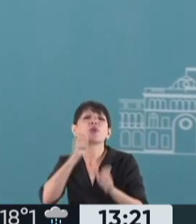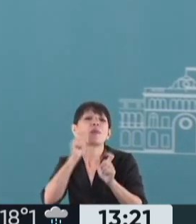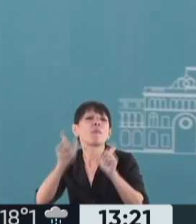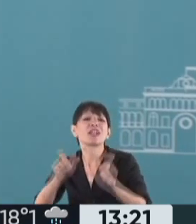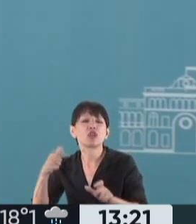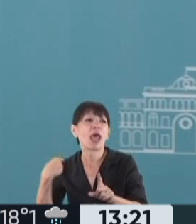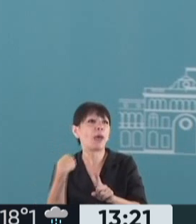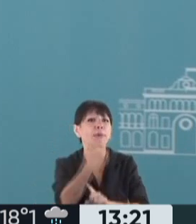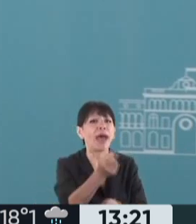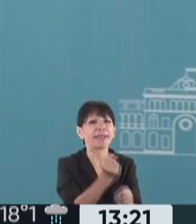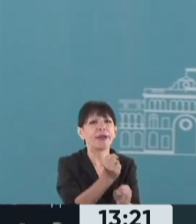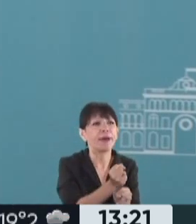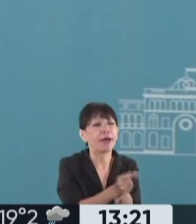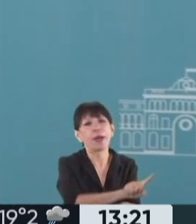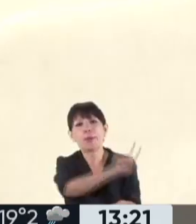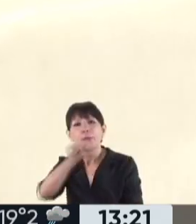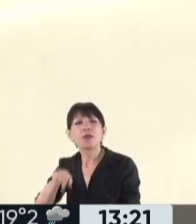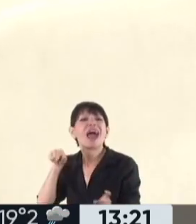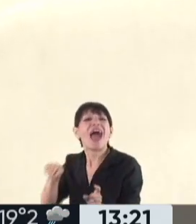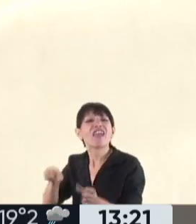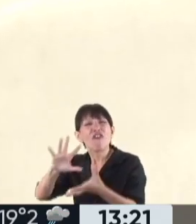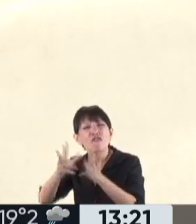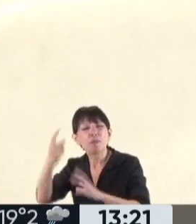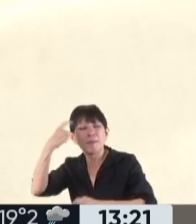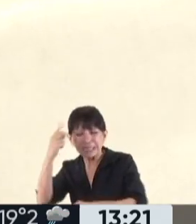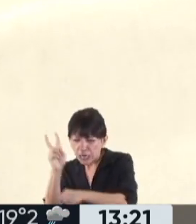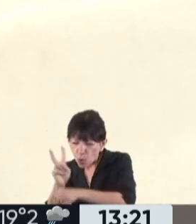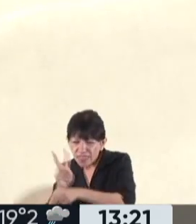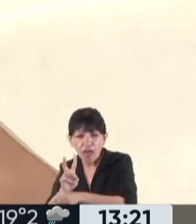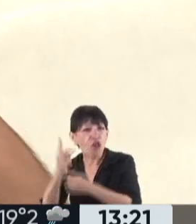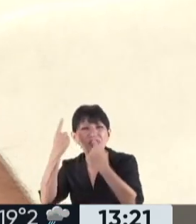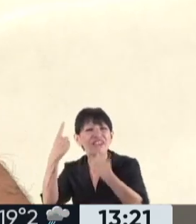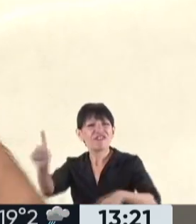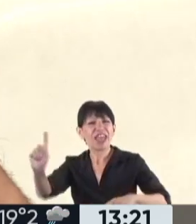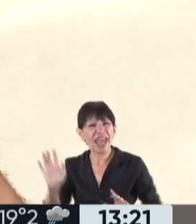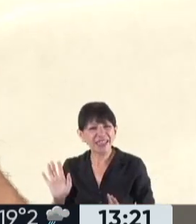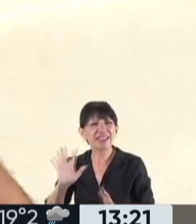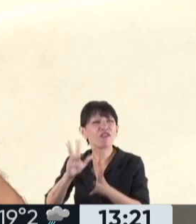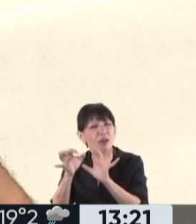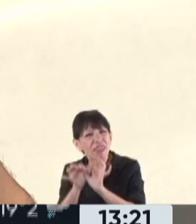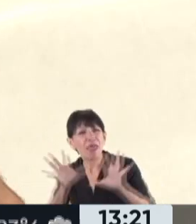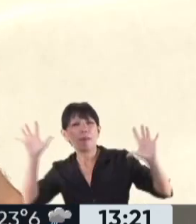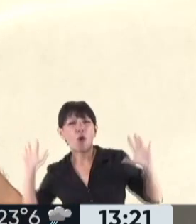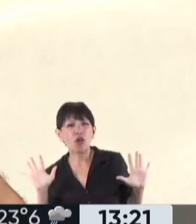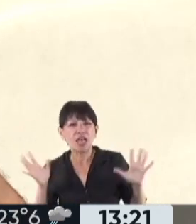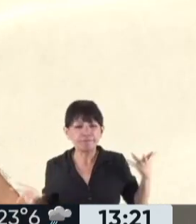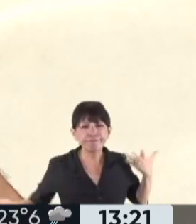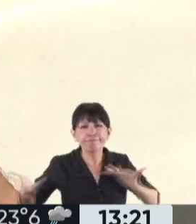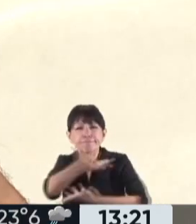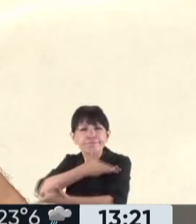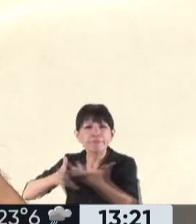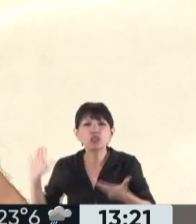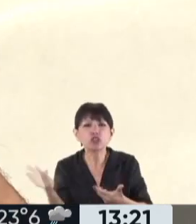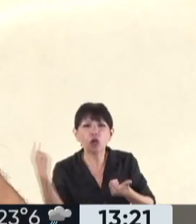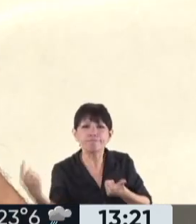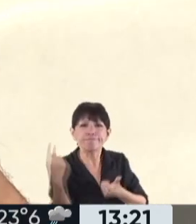las grandes ciudades. Hay una democratización de los cuidados, hay una democratización de la manera en la cual circula, desde la voz